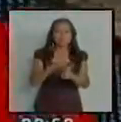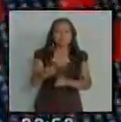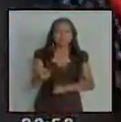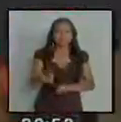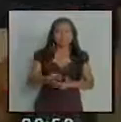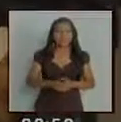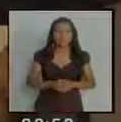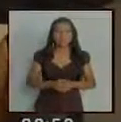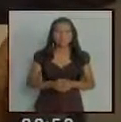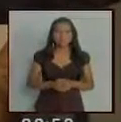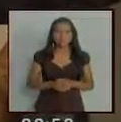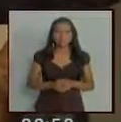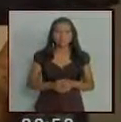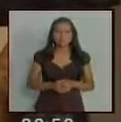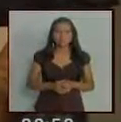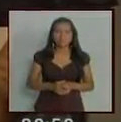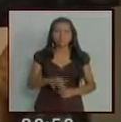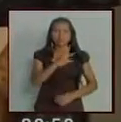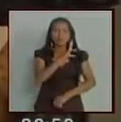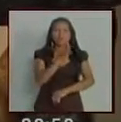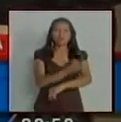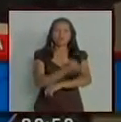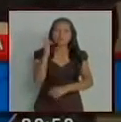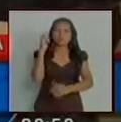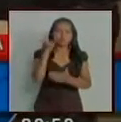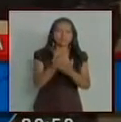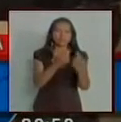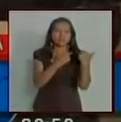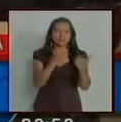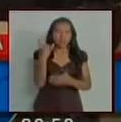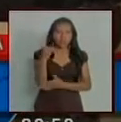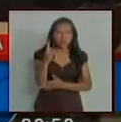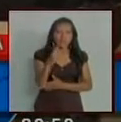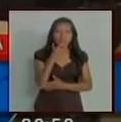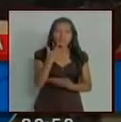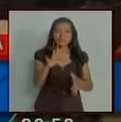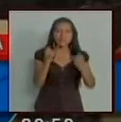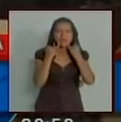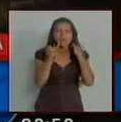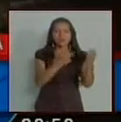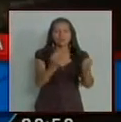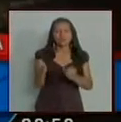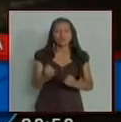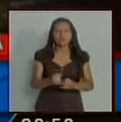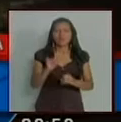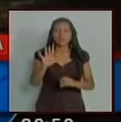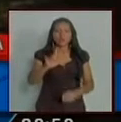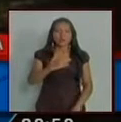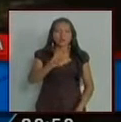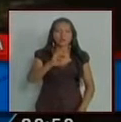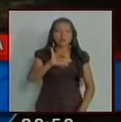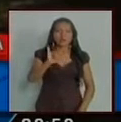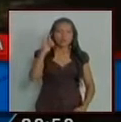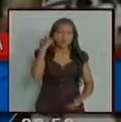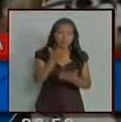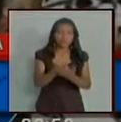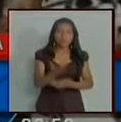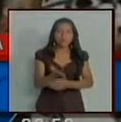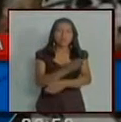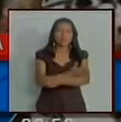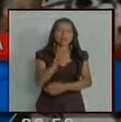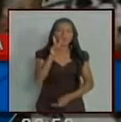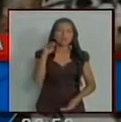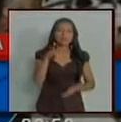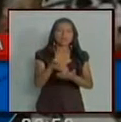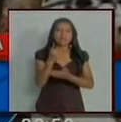demolidas. La Fuerza Aérea Boliviana, a través de un pronunciamiento, informó que el avión siniestrado de Lamia recibió servicios de